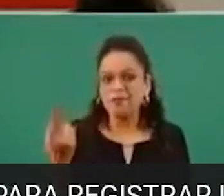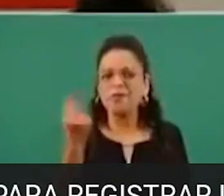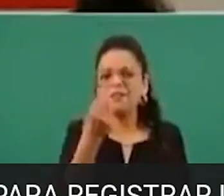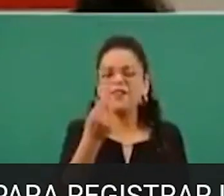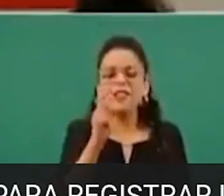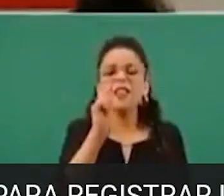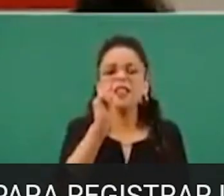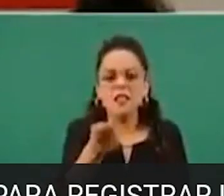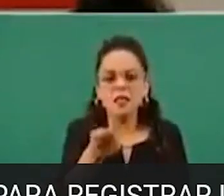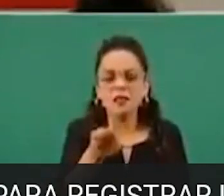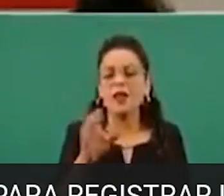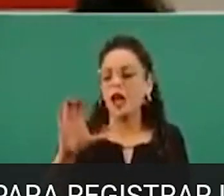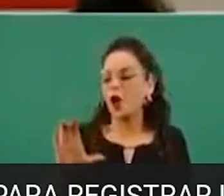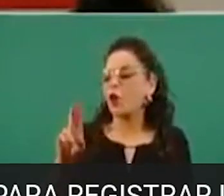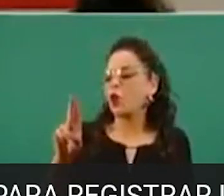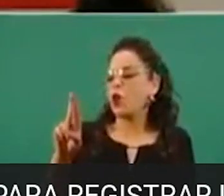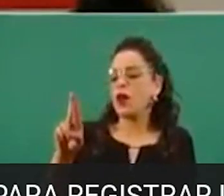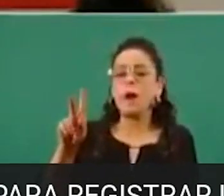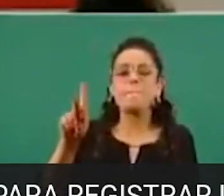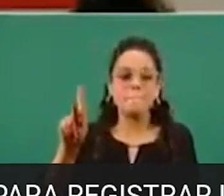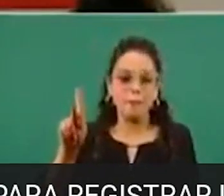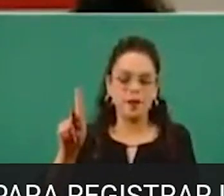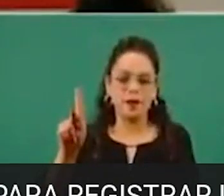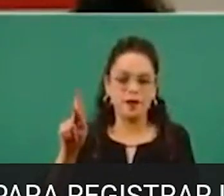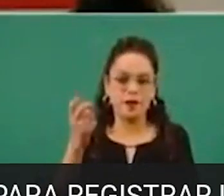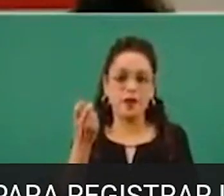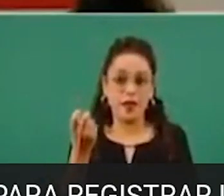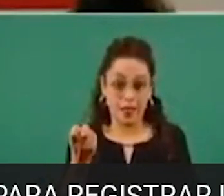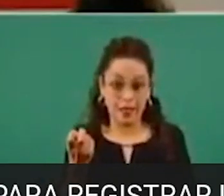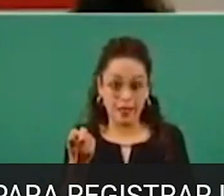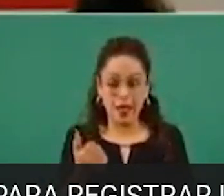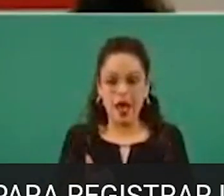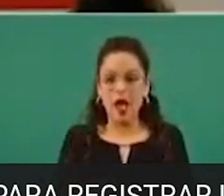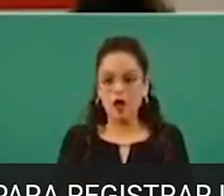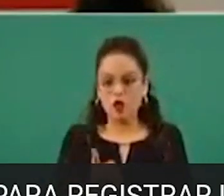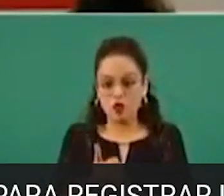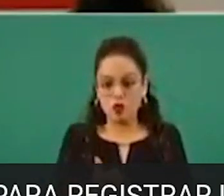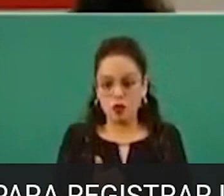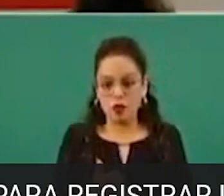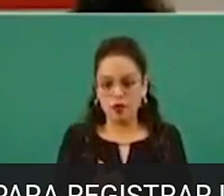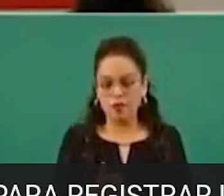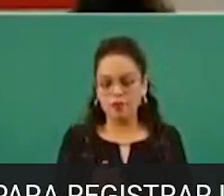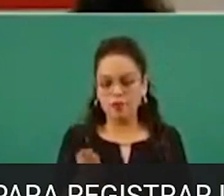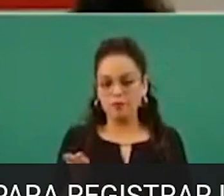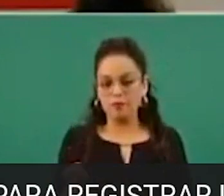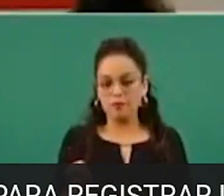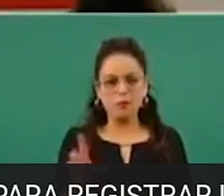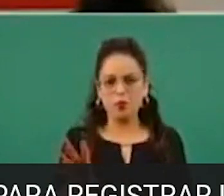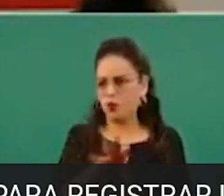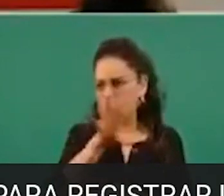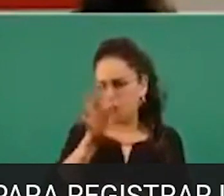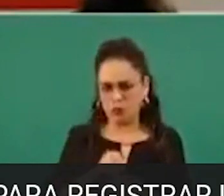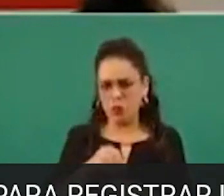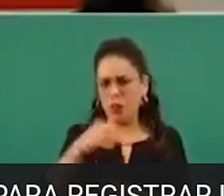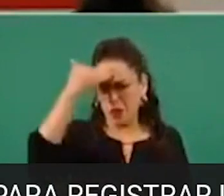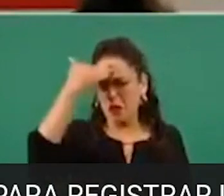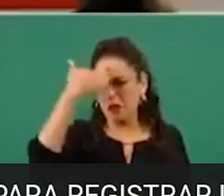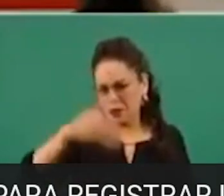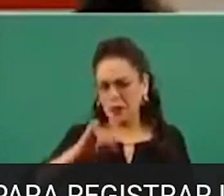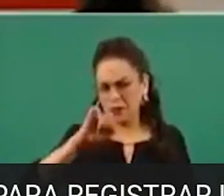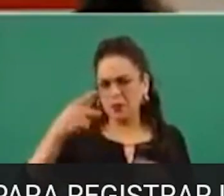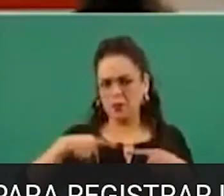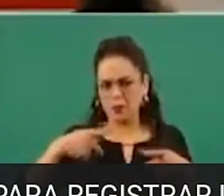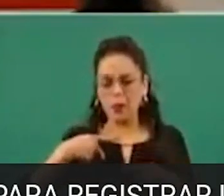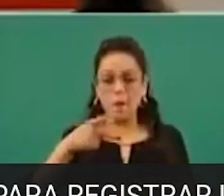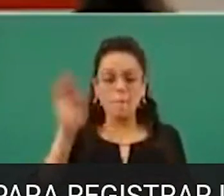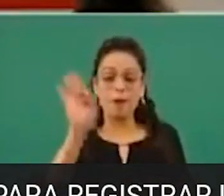CURP, Cédula Única del Registro Poblacional. Esta CURP, quizá esto todo el mundo lo tiene presente, pero para quien no,